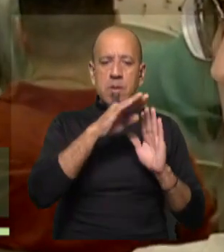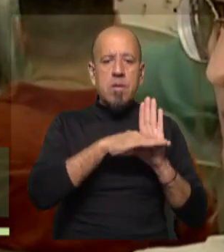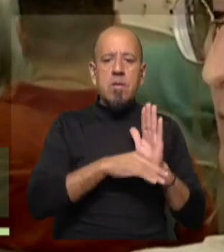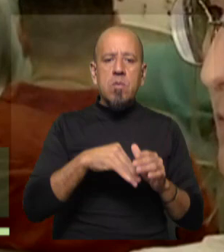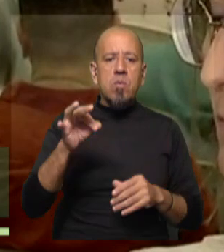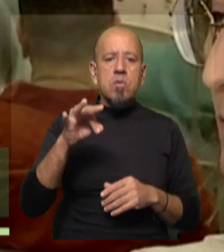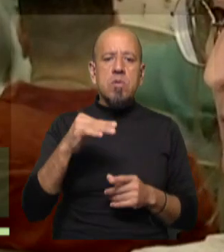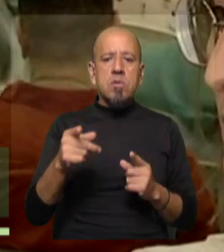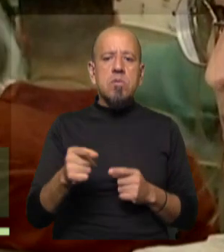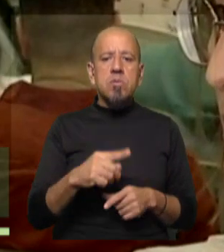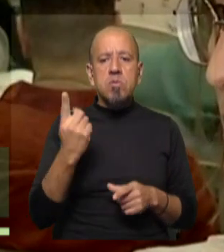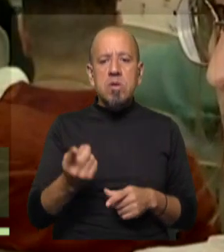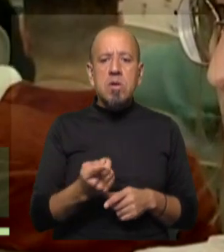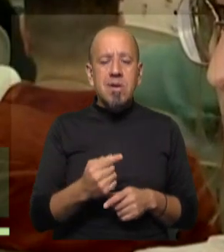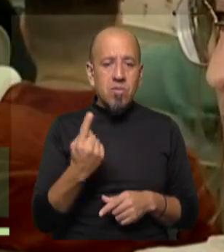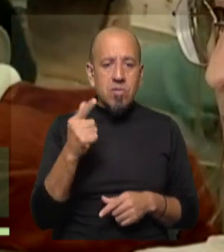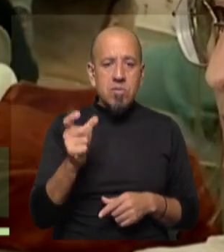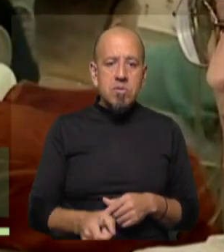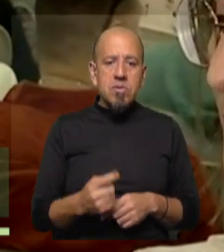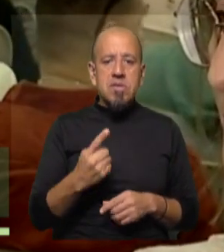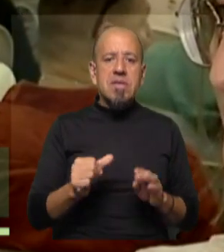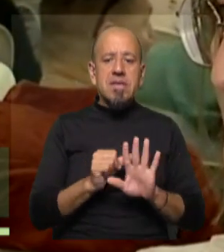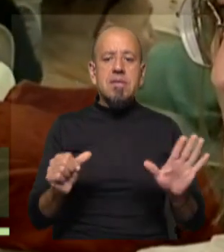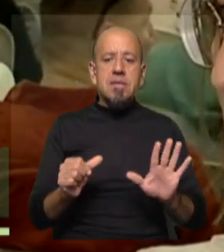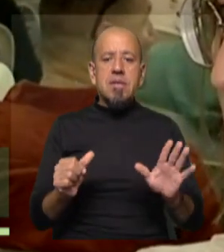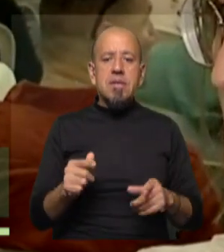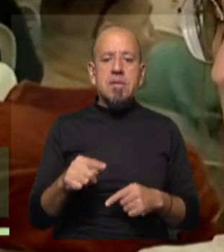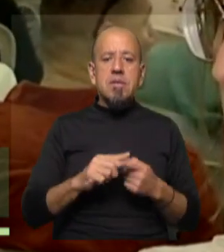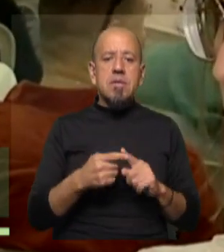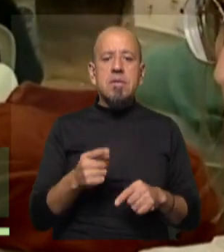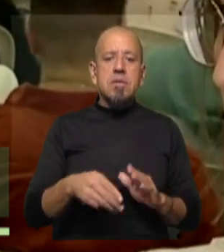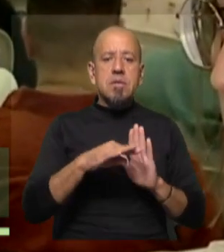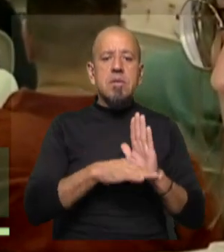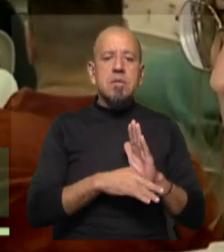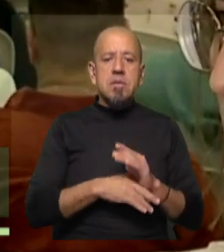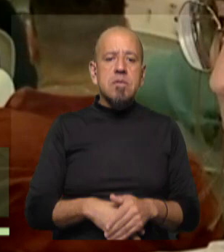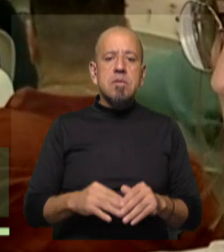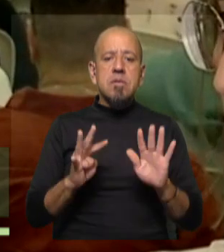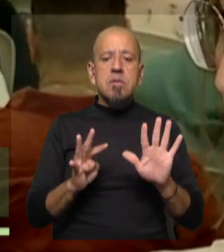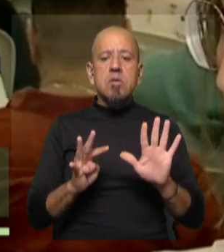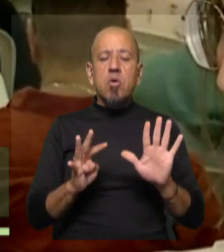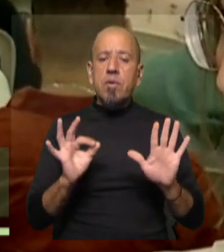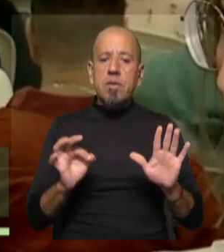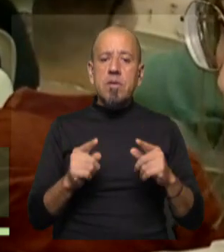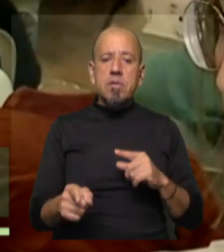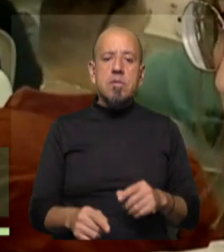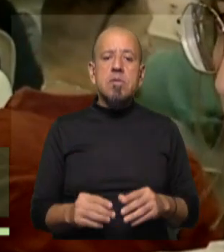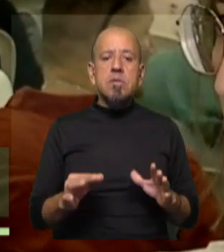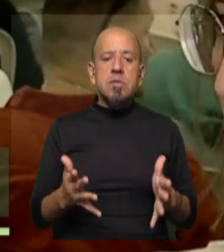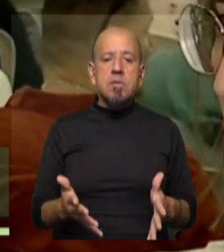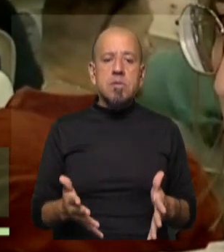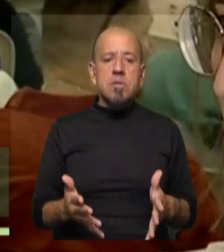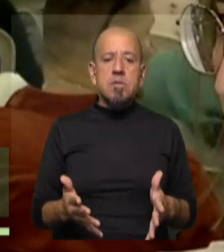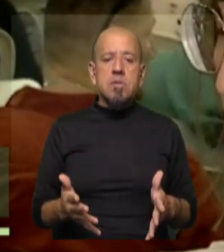no hay una voz única. Teníamos 16 convencionales, sacamos lista, nos votaron 90. Algo pasó,